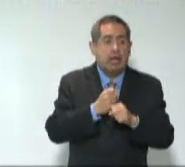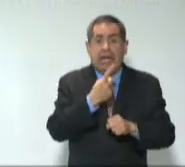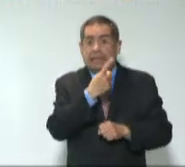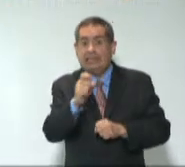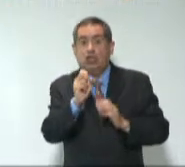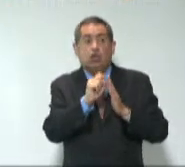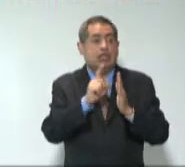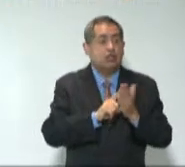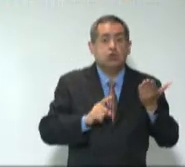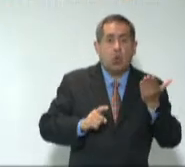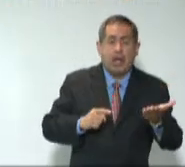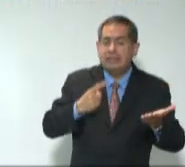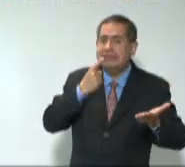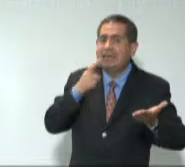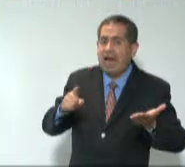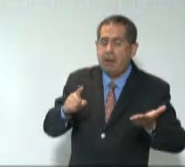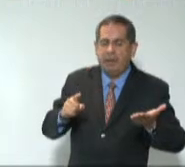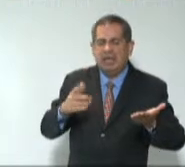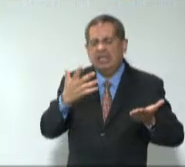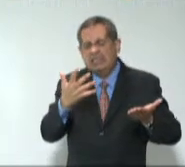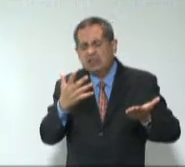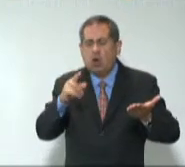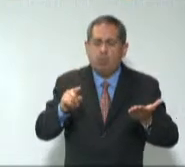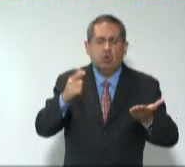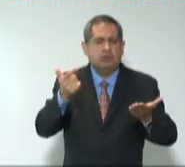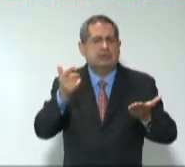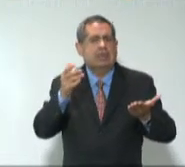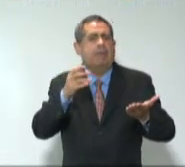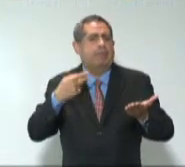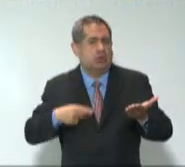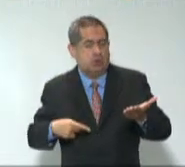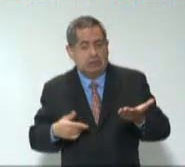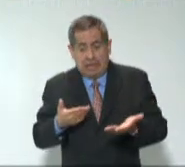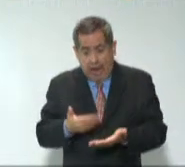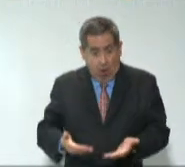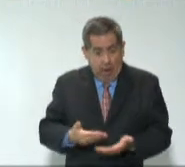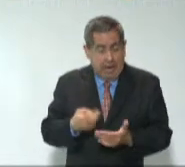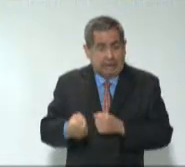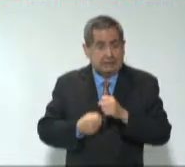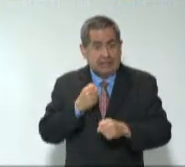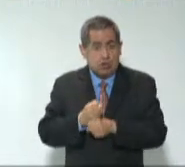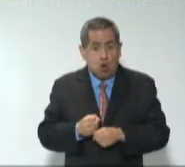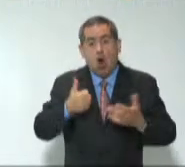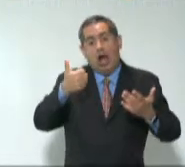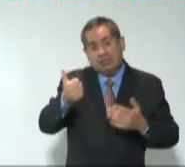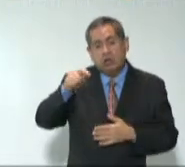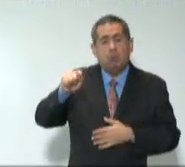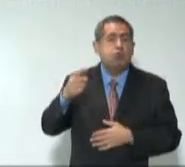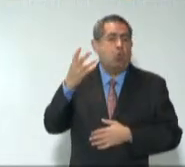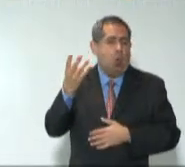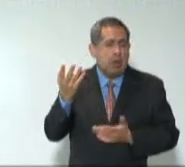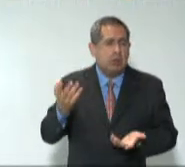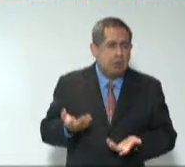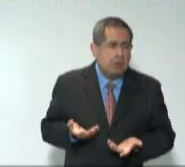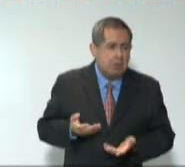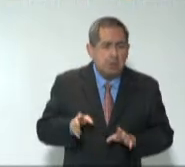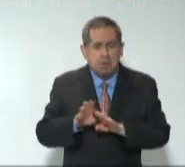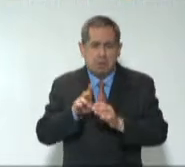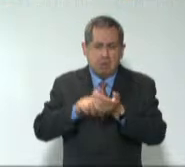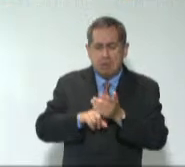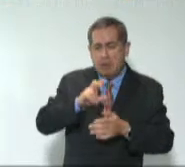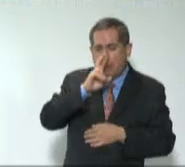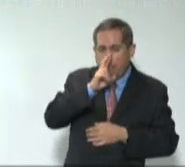solicitudes se quejaban 5.7 personas hoy este año 6.4 lo cual quiere decir que la calidad de las